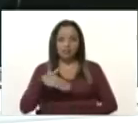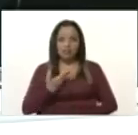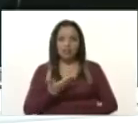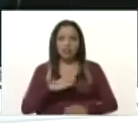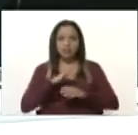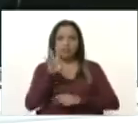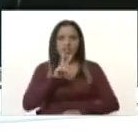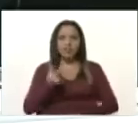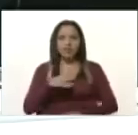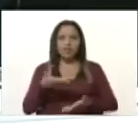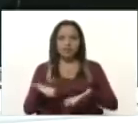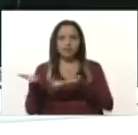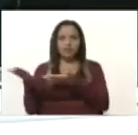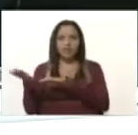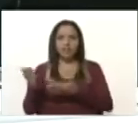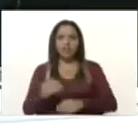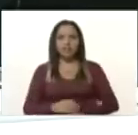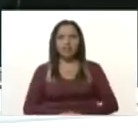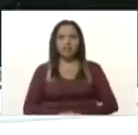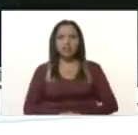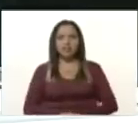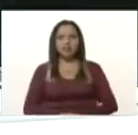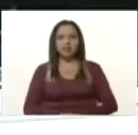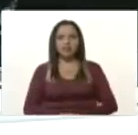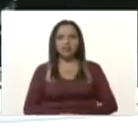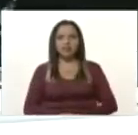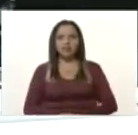del país. Adelante, compañera Margot Godoy.